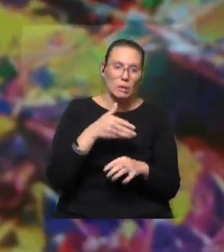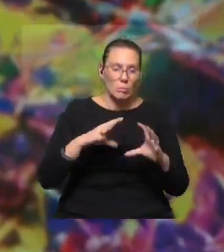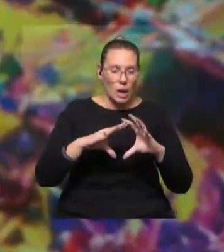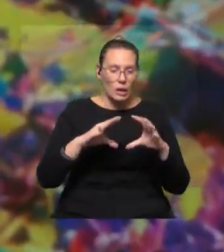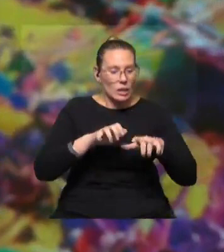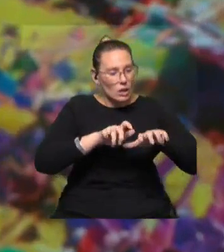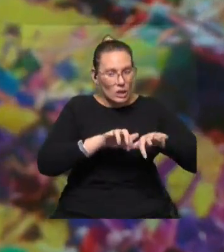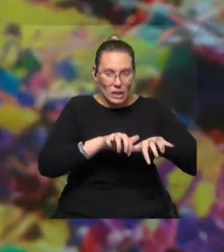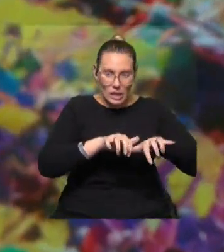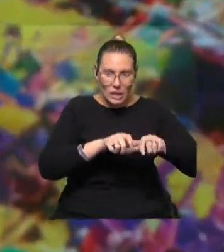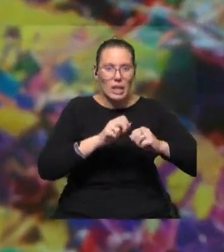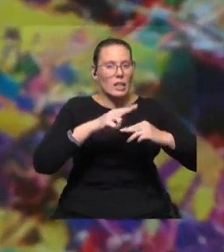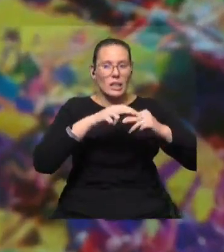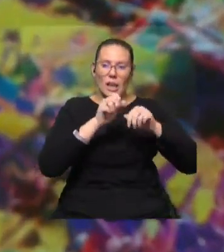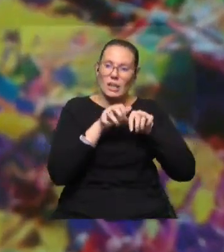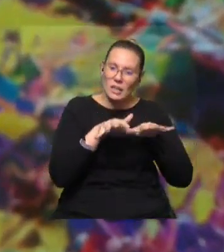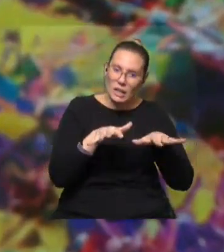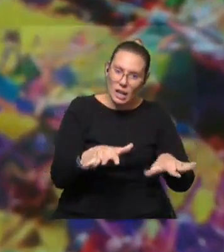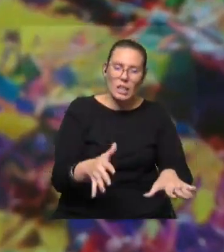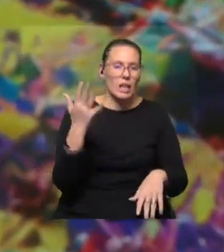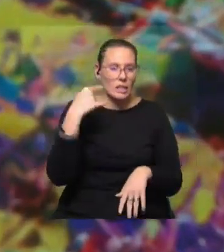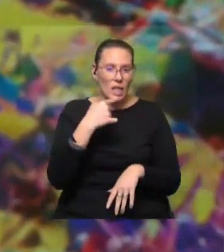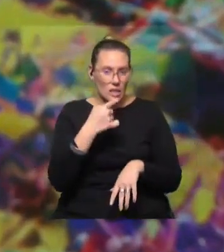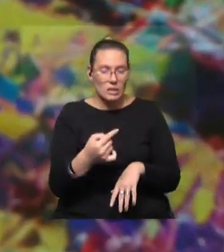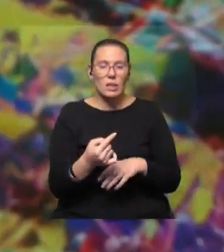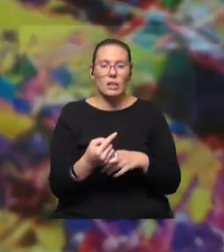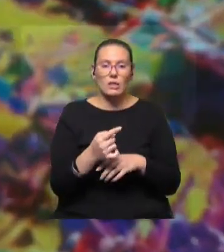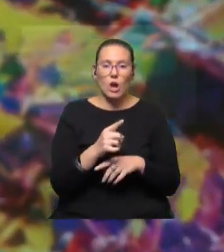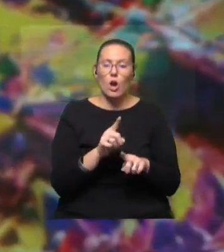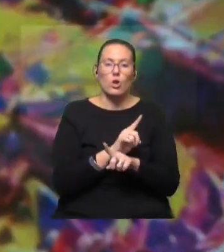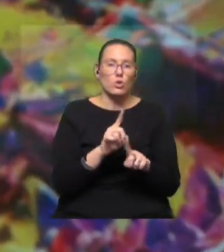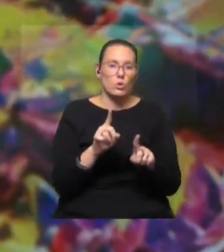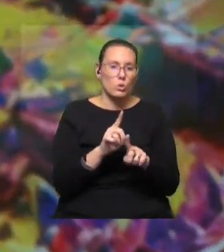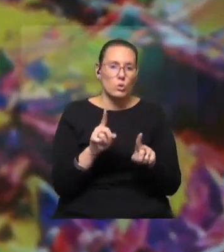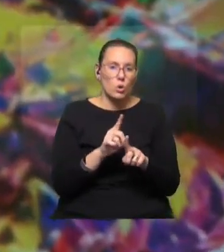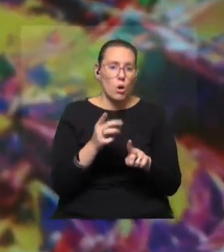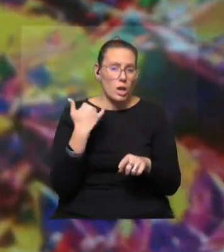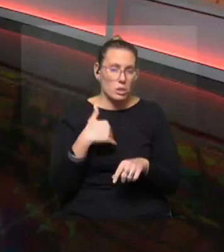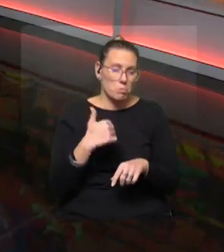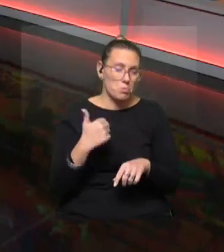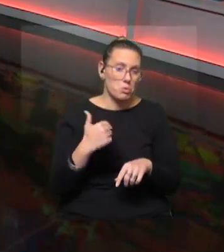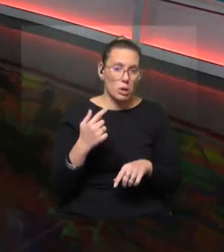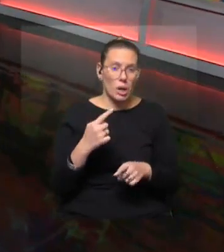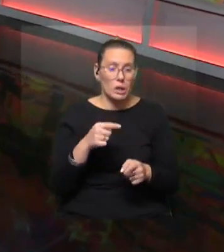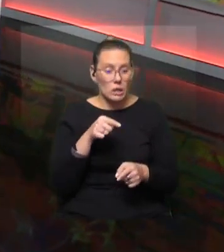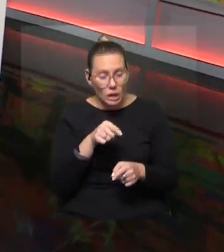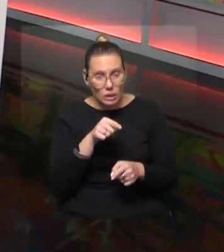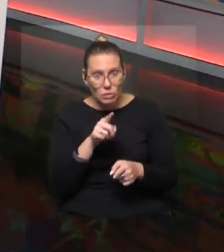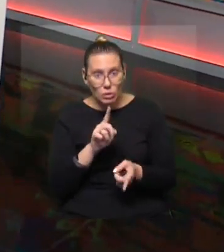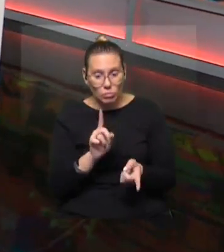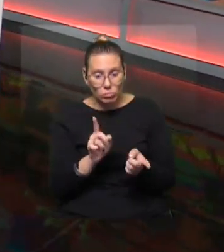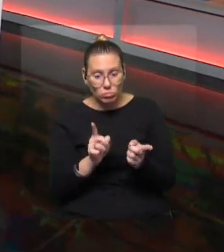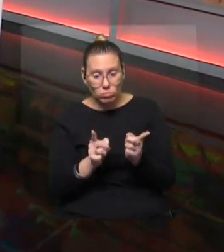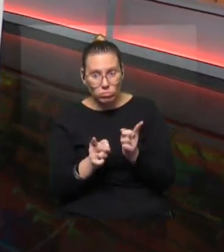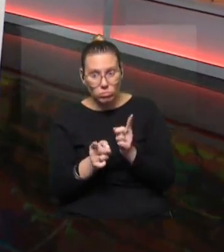digital de las redes viste bueno decía recién contabas como que no eras de utilizarlas y que eso de alguna manera